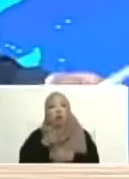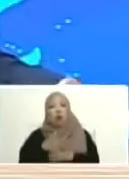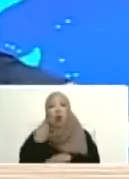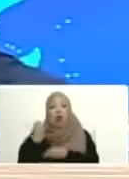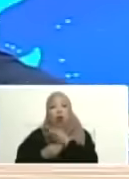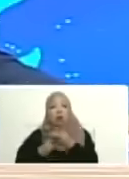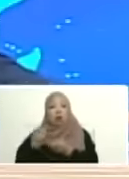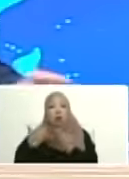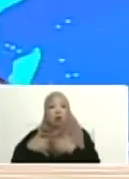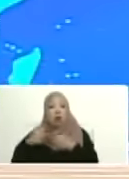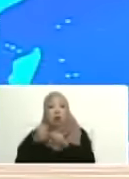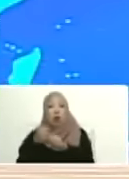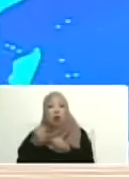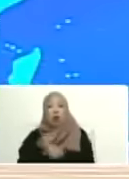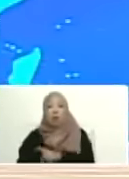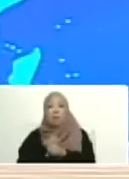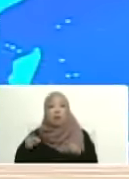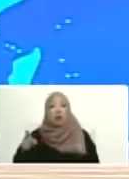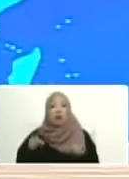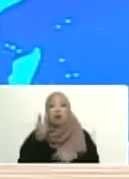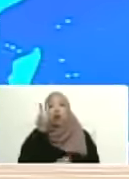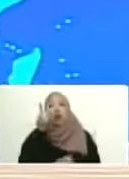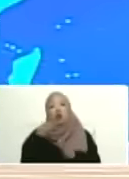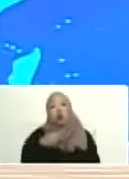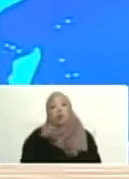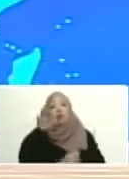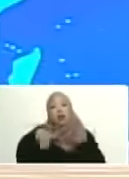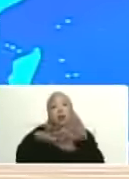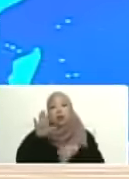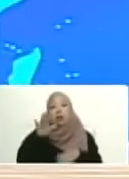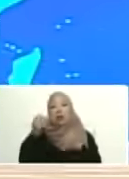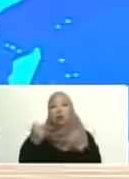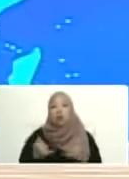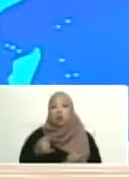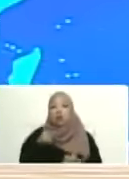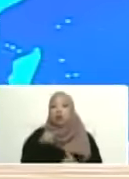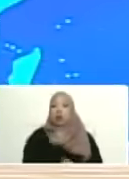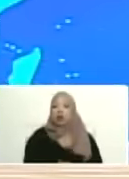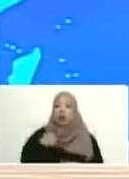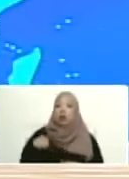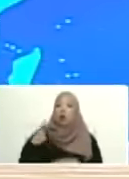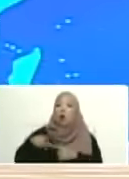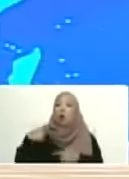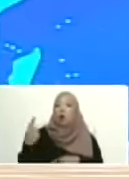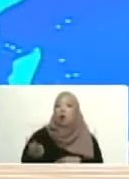hicieron. Pero es en el 2015 precisamente que empieza otro periodo.